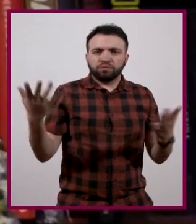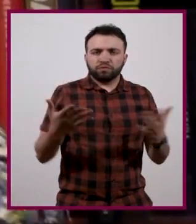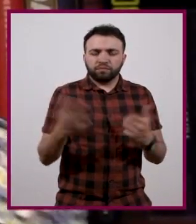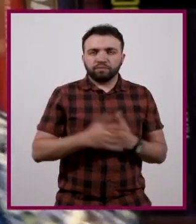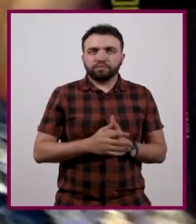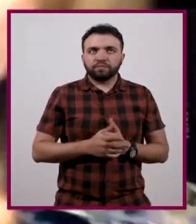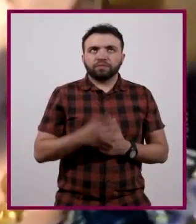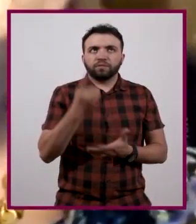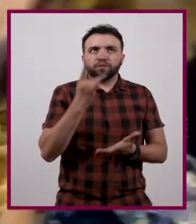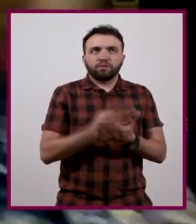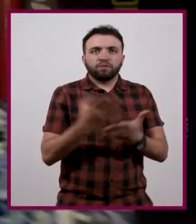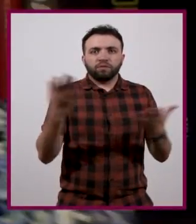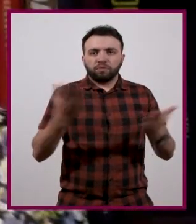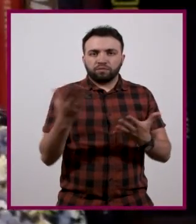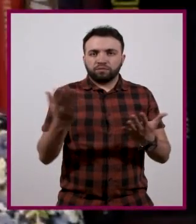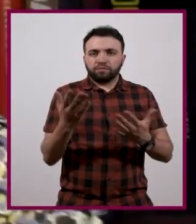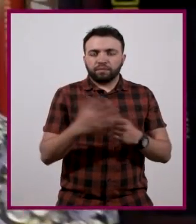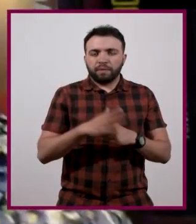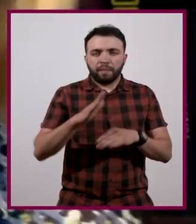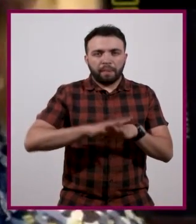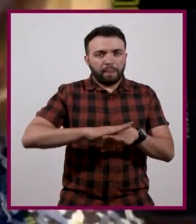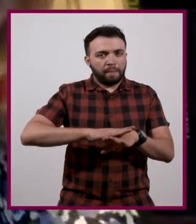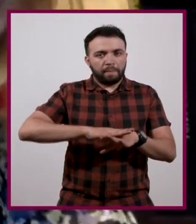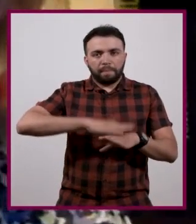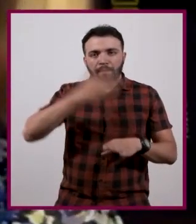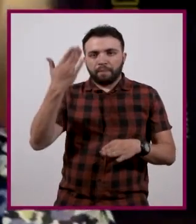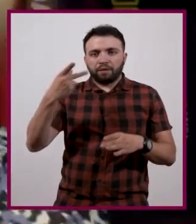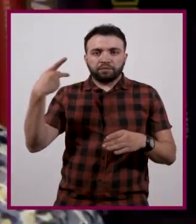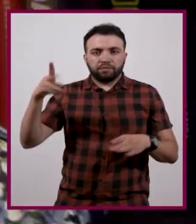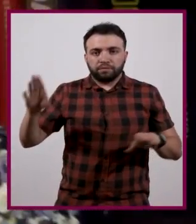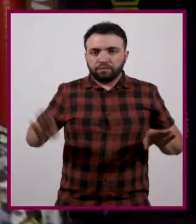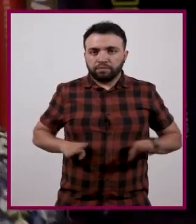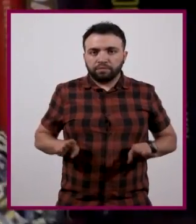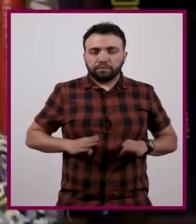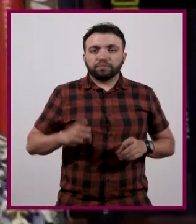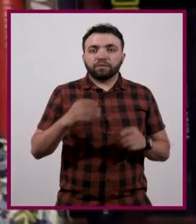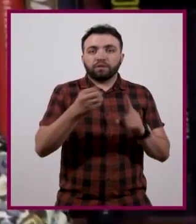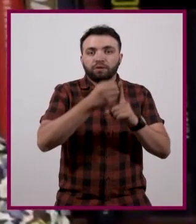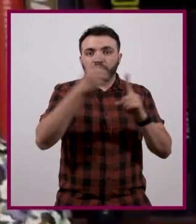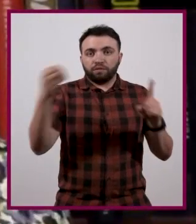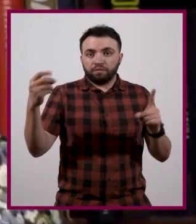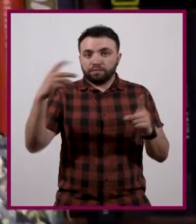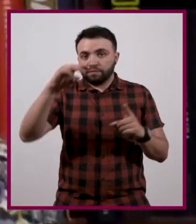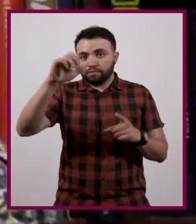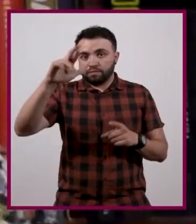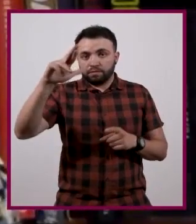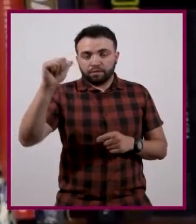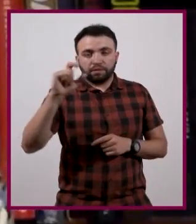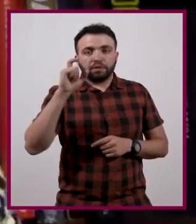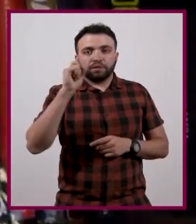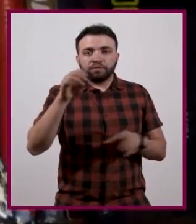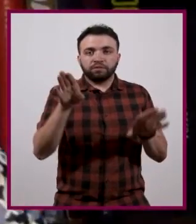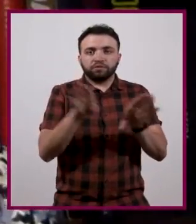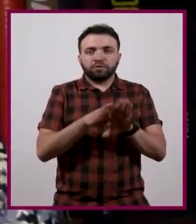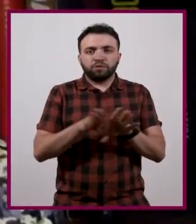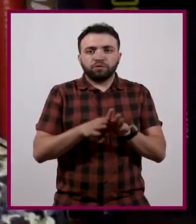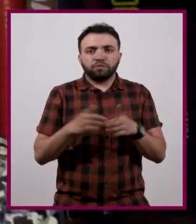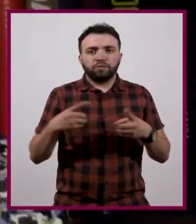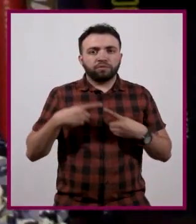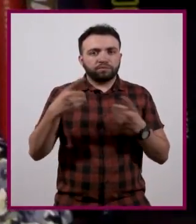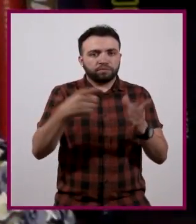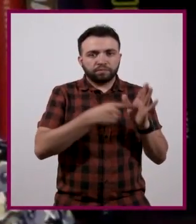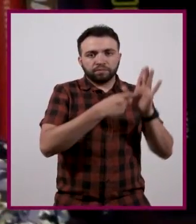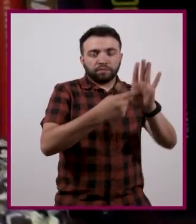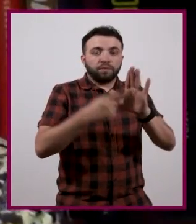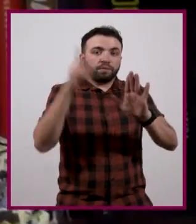de las cosas que efectivamente más caracteriza a la obra de María Izquierdo es cómo representó a